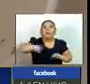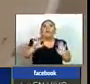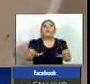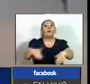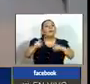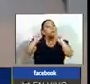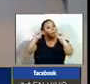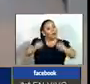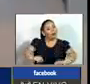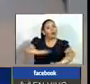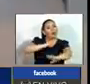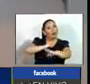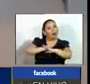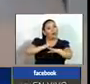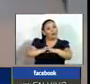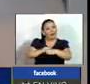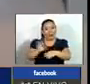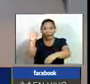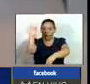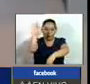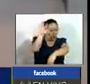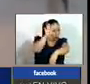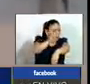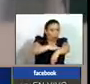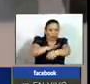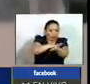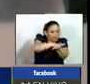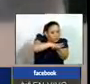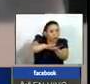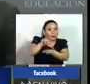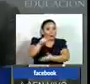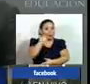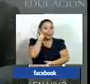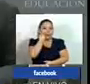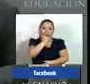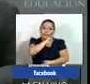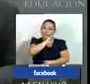evitar la proliferación del zancudo que transmite esta enfermedad.